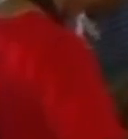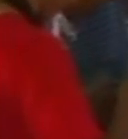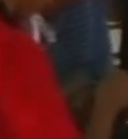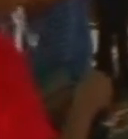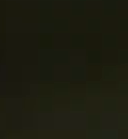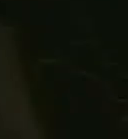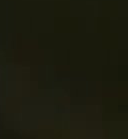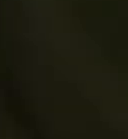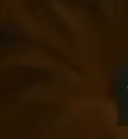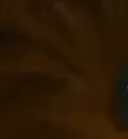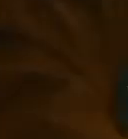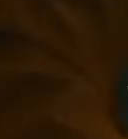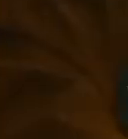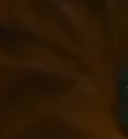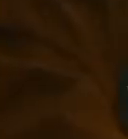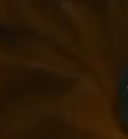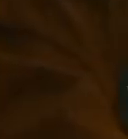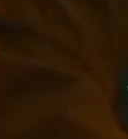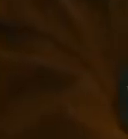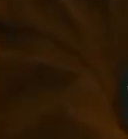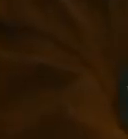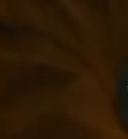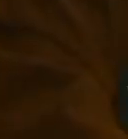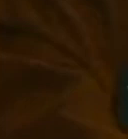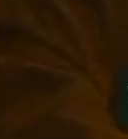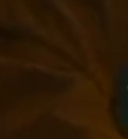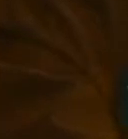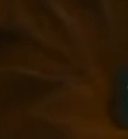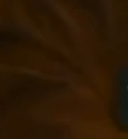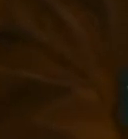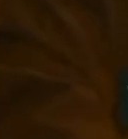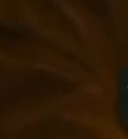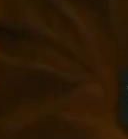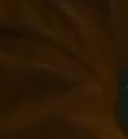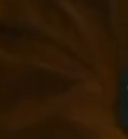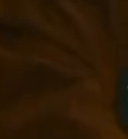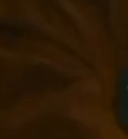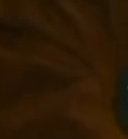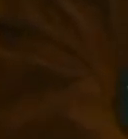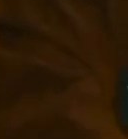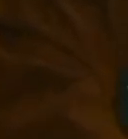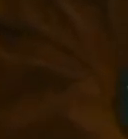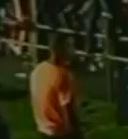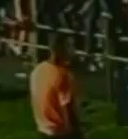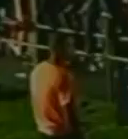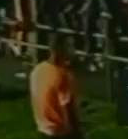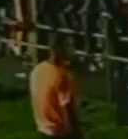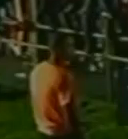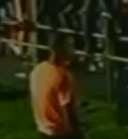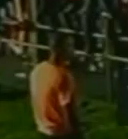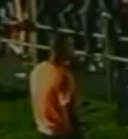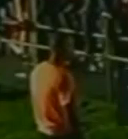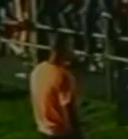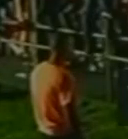aduanas. El presidente José Mujica dijo que el nuevo gobierno de Venezuela deberá apostar a la unidad porque todos están en el mismo